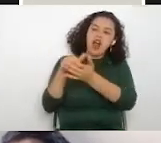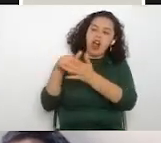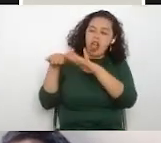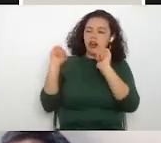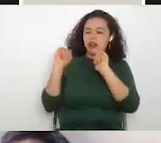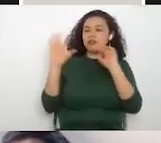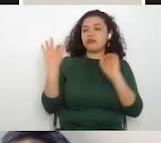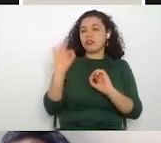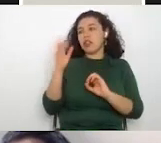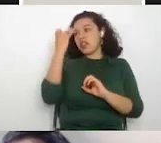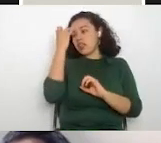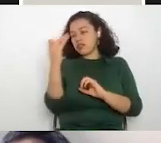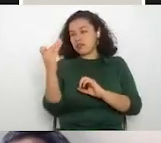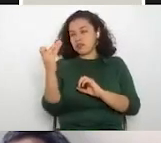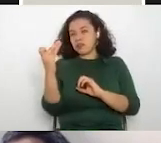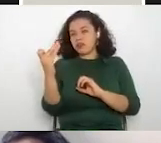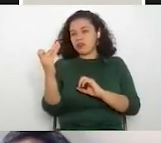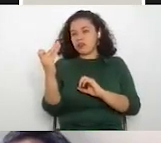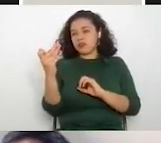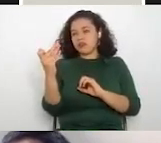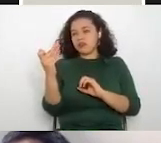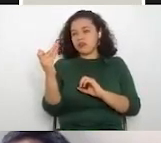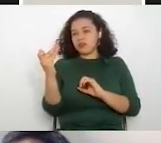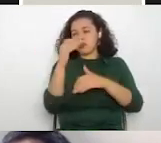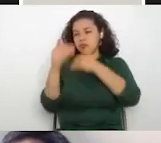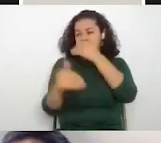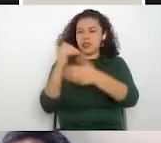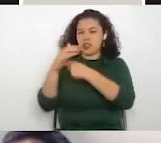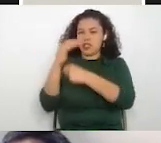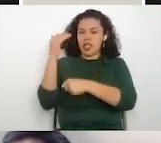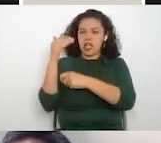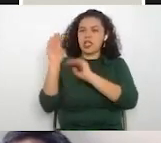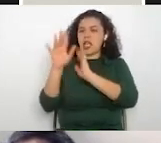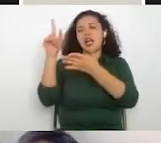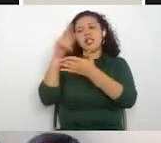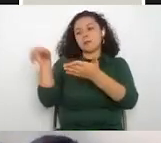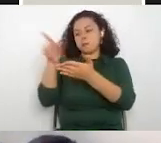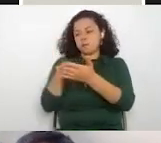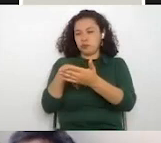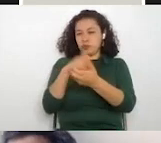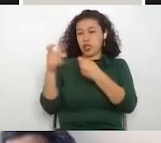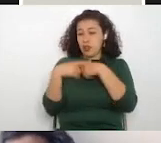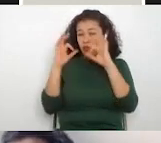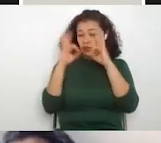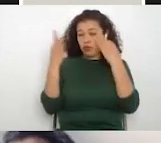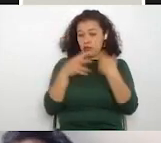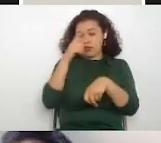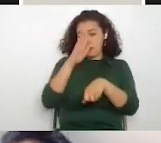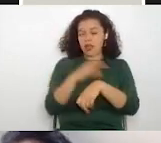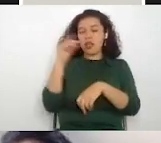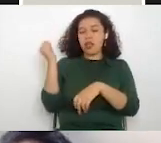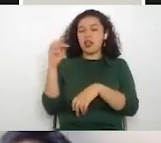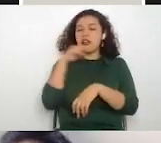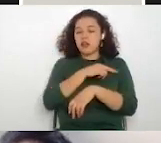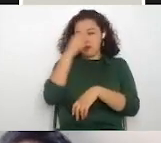mejor la vigencia de este procedimiento ya venció. ¿Hay alguna forma más rápida de poder ubicar